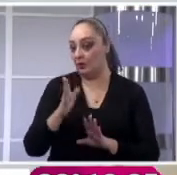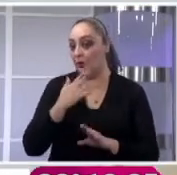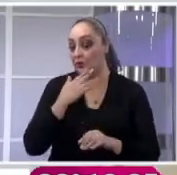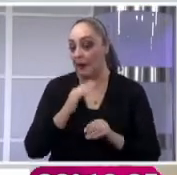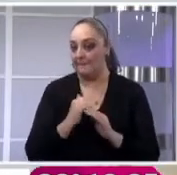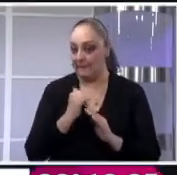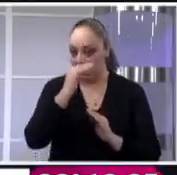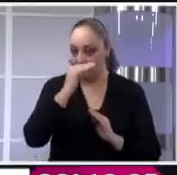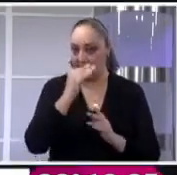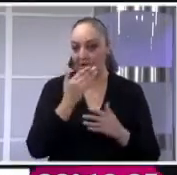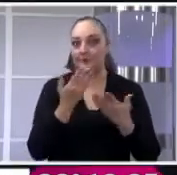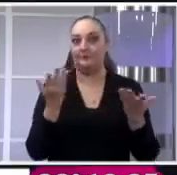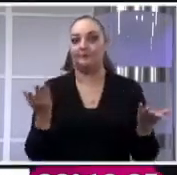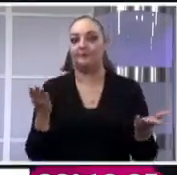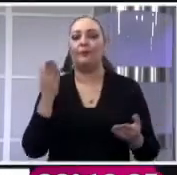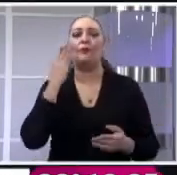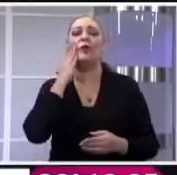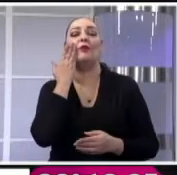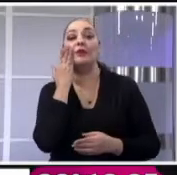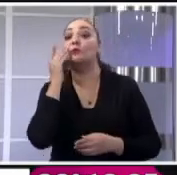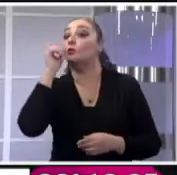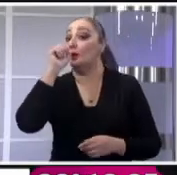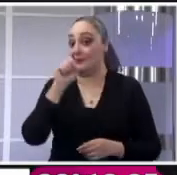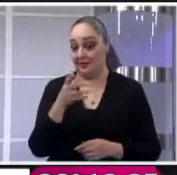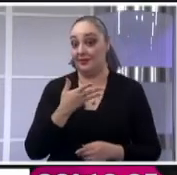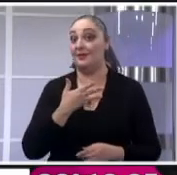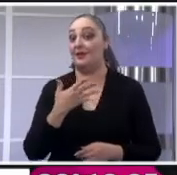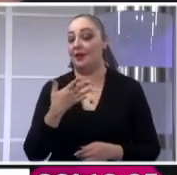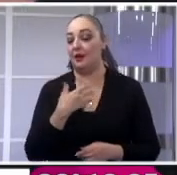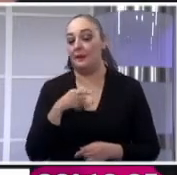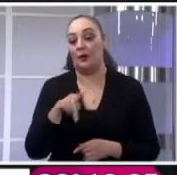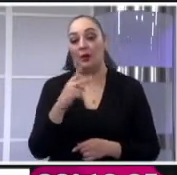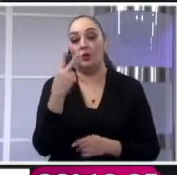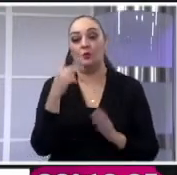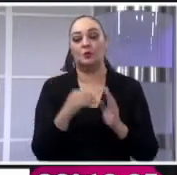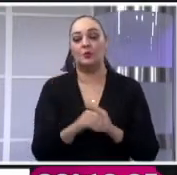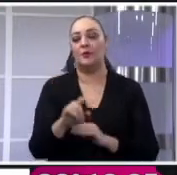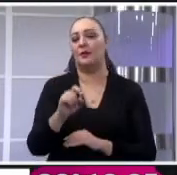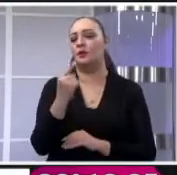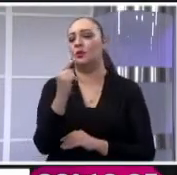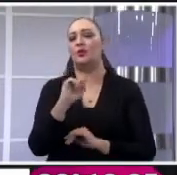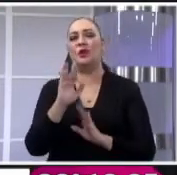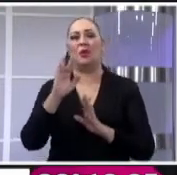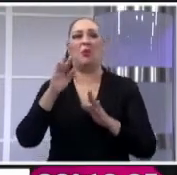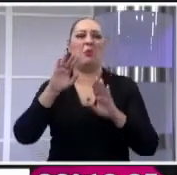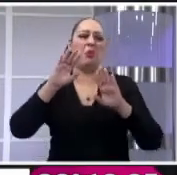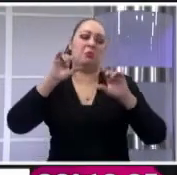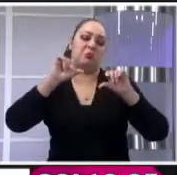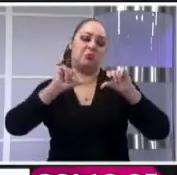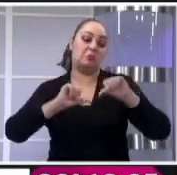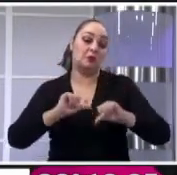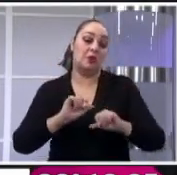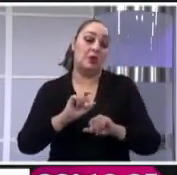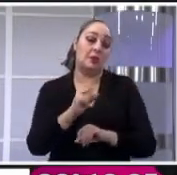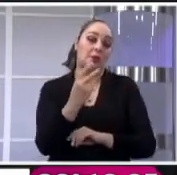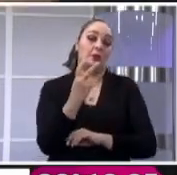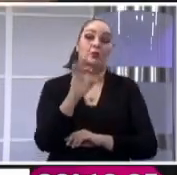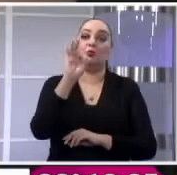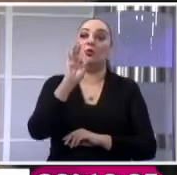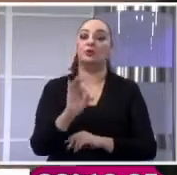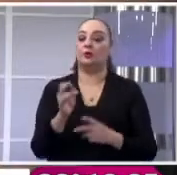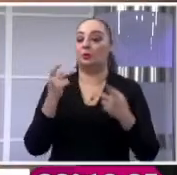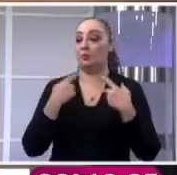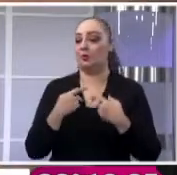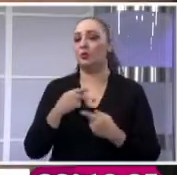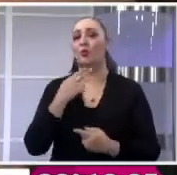mensajería facebook no se queda atrás sin embargo en 2021 perdió popularidad pues solamente un 22 por ciento de las personas